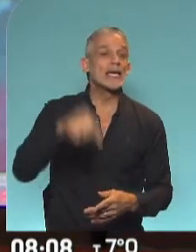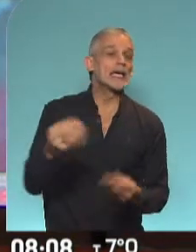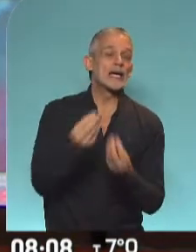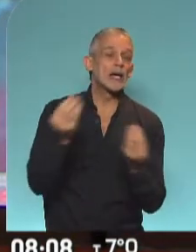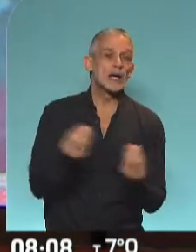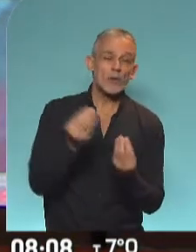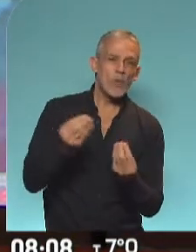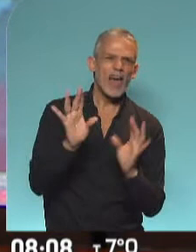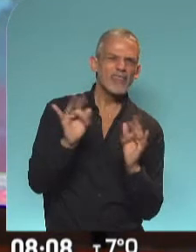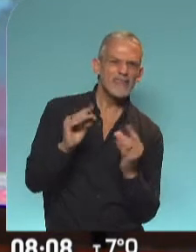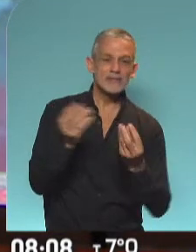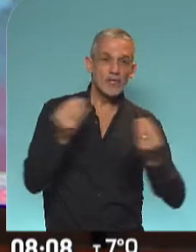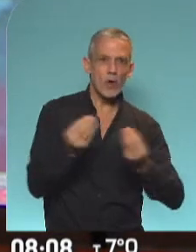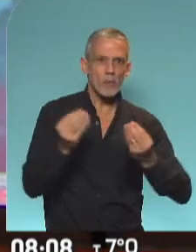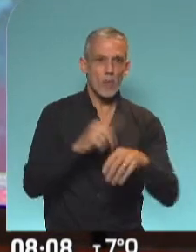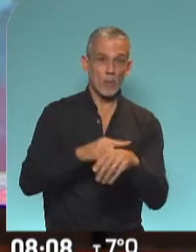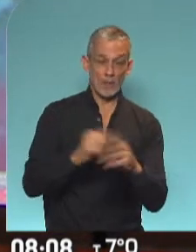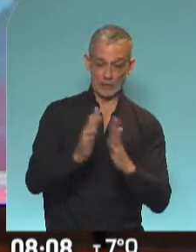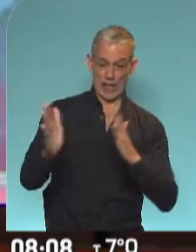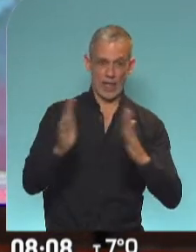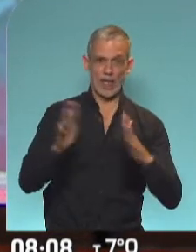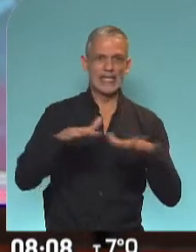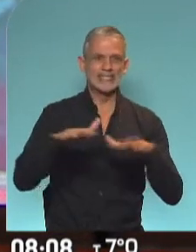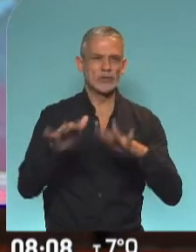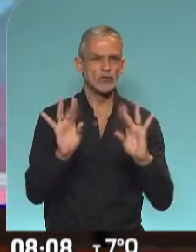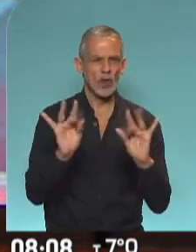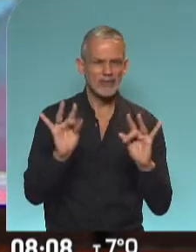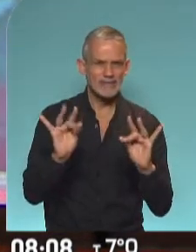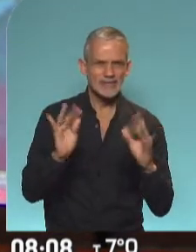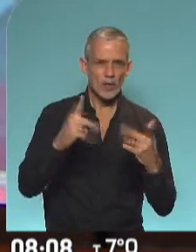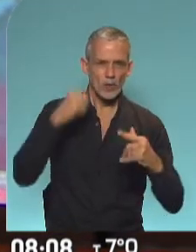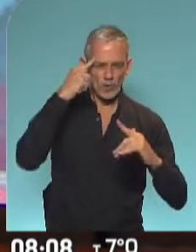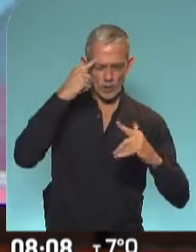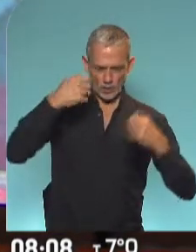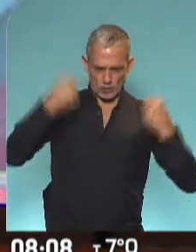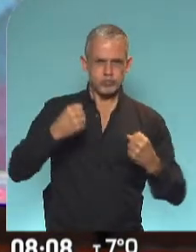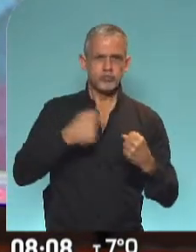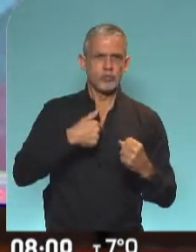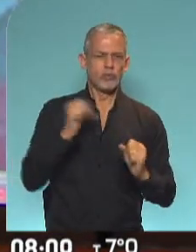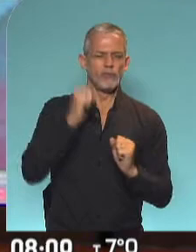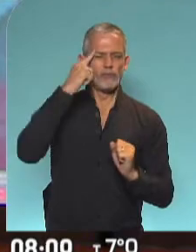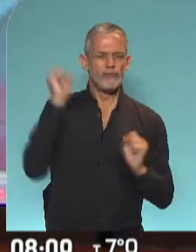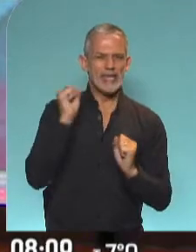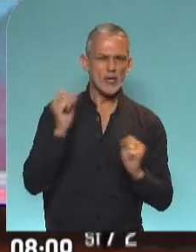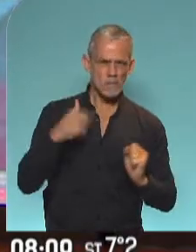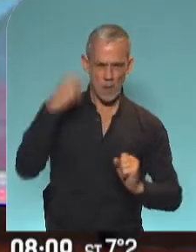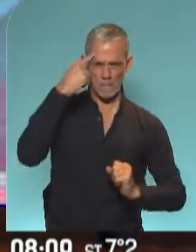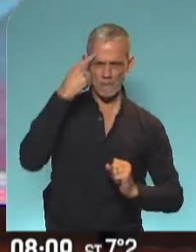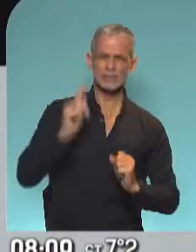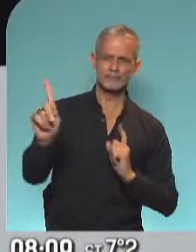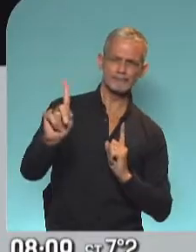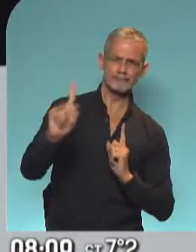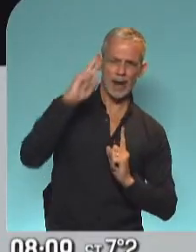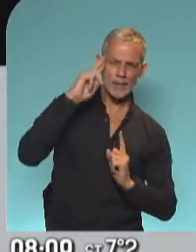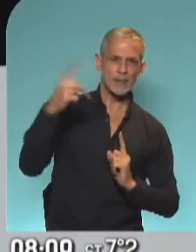mantener un momento tan particular, un momento difícil de mantener la cabeza puesta en la importancia de estar pensando en el otro y